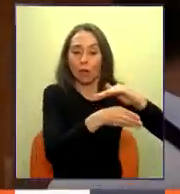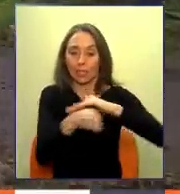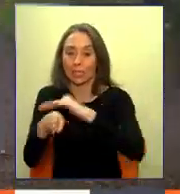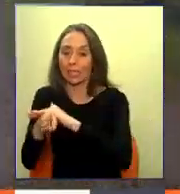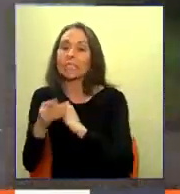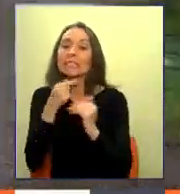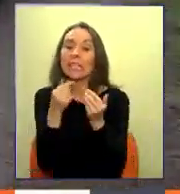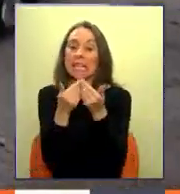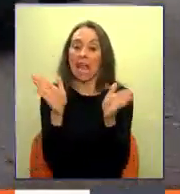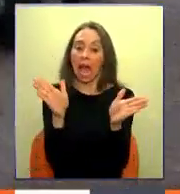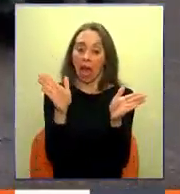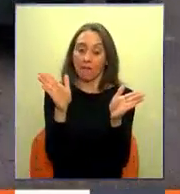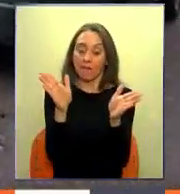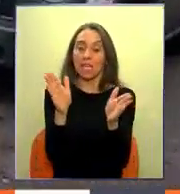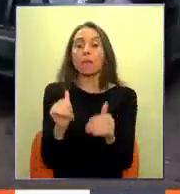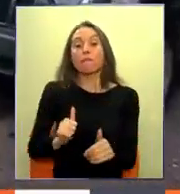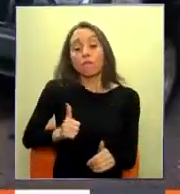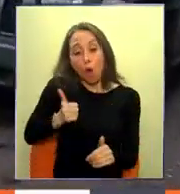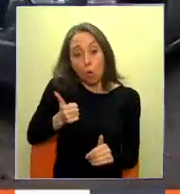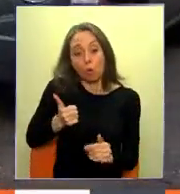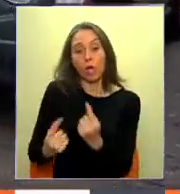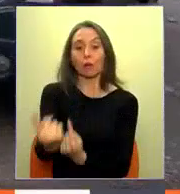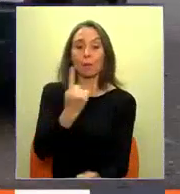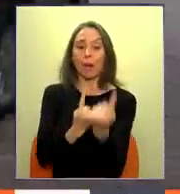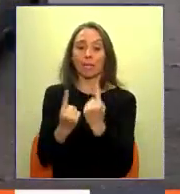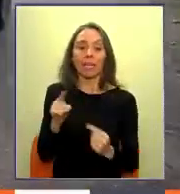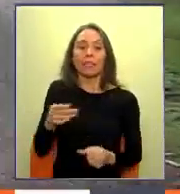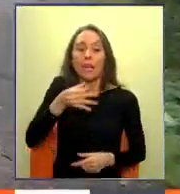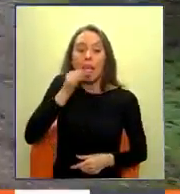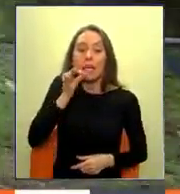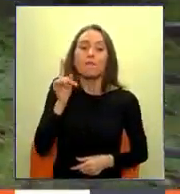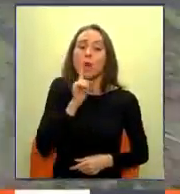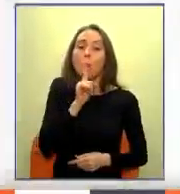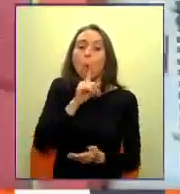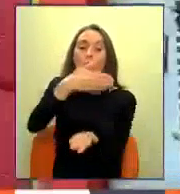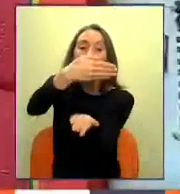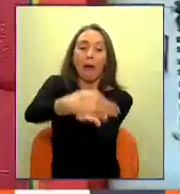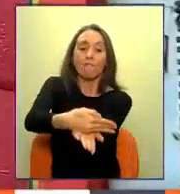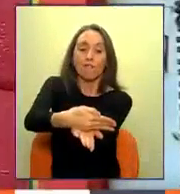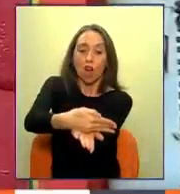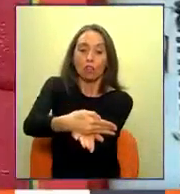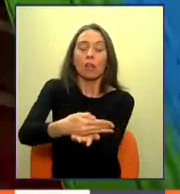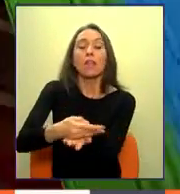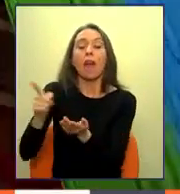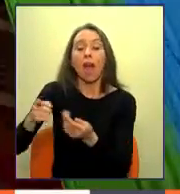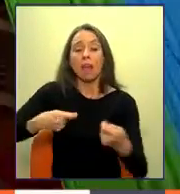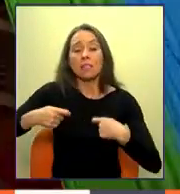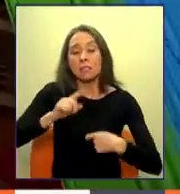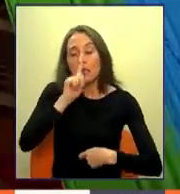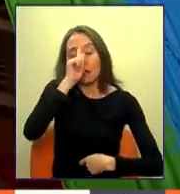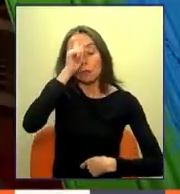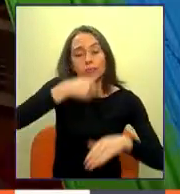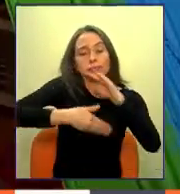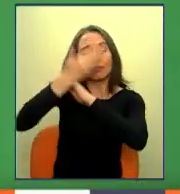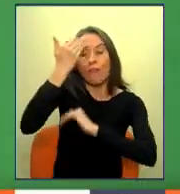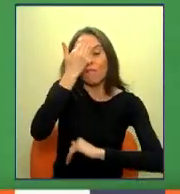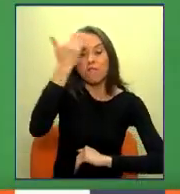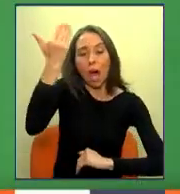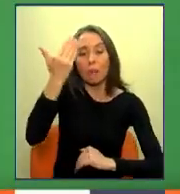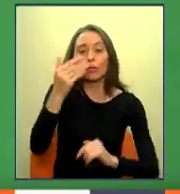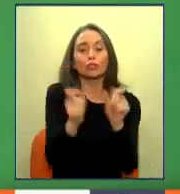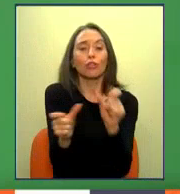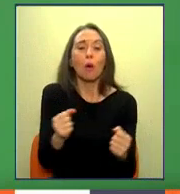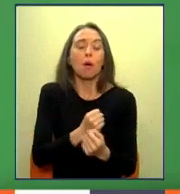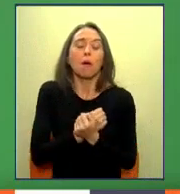al público de manera voluntaria. Bueno, este es el café La Última Frontera. Es un local tan tradicional y querido en esta ciudad que muchos